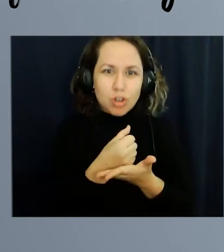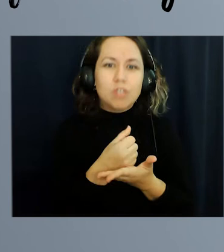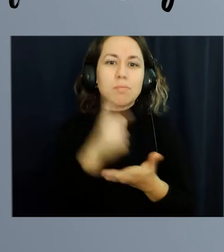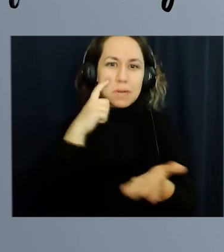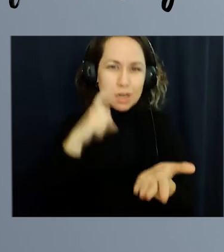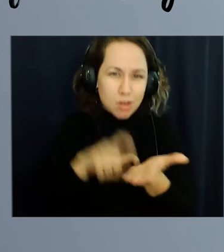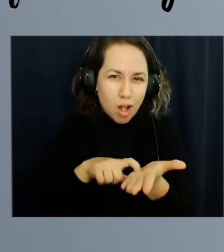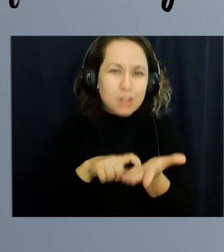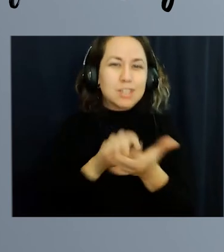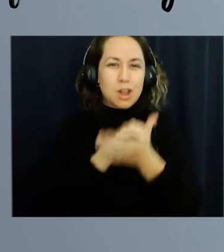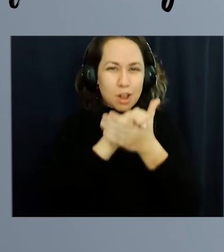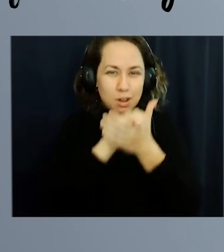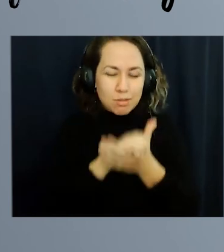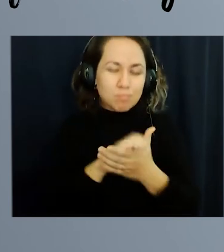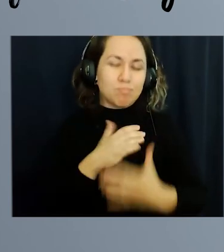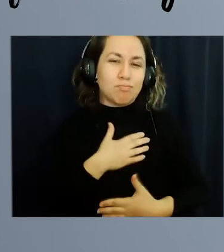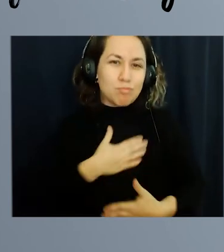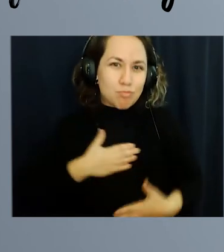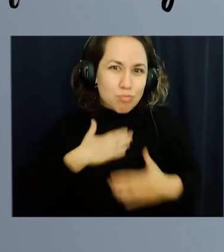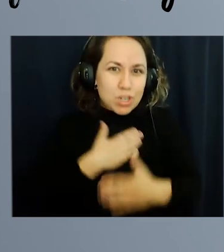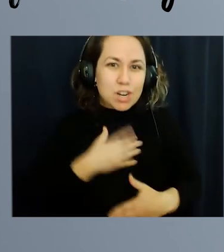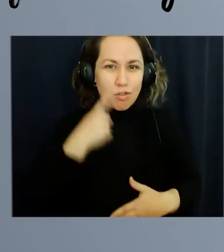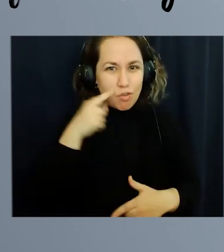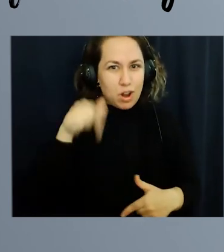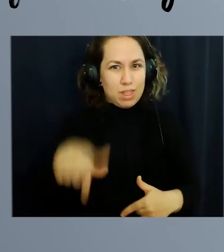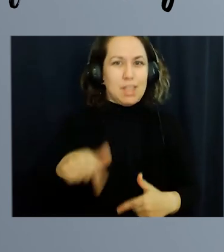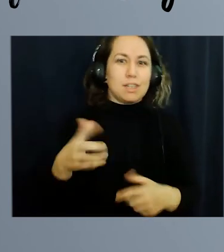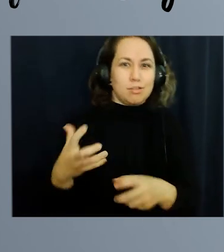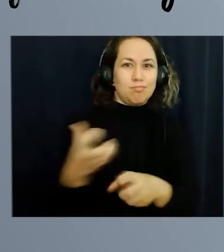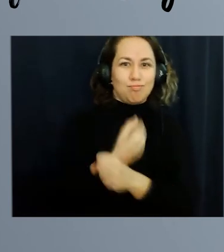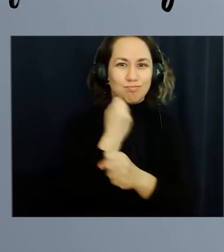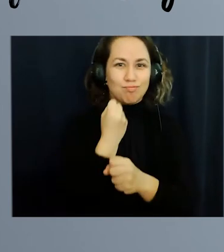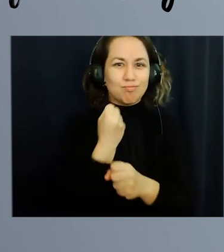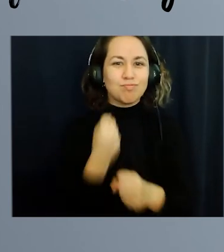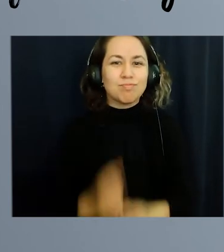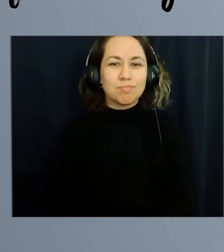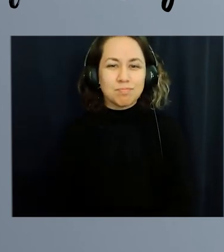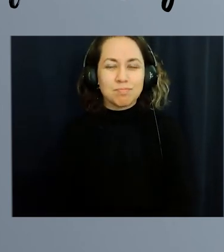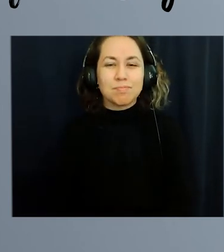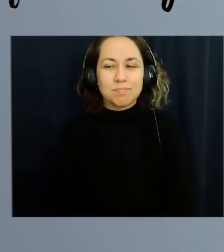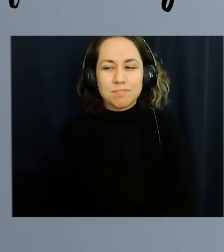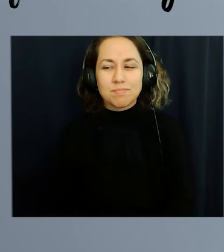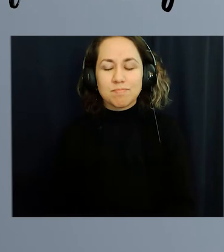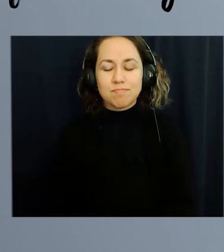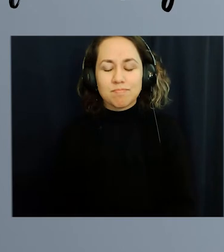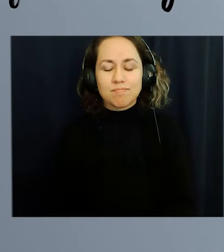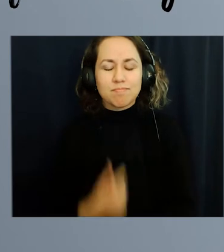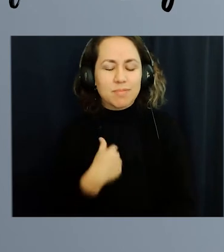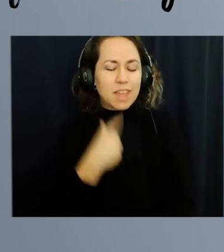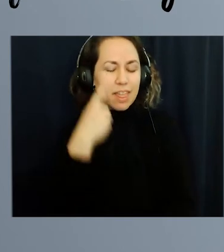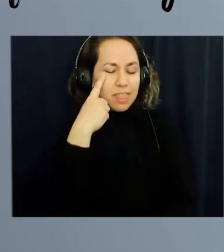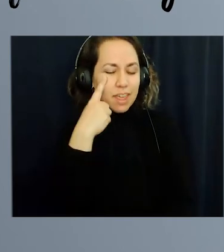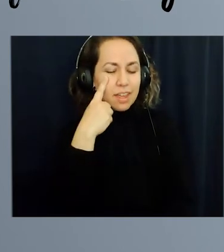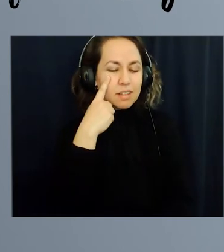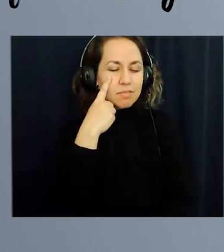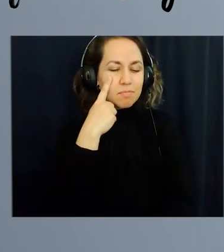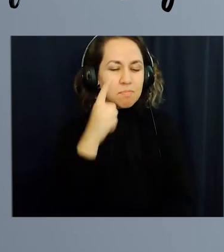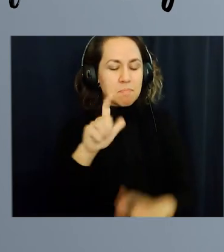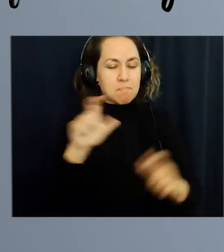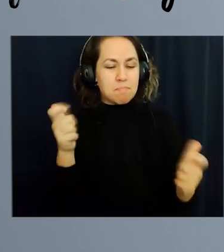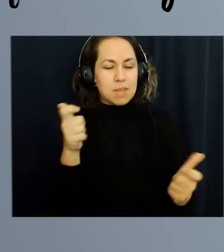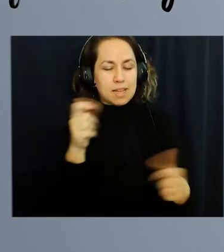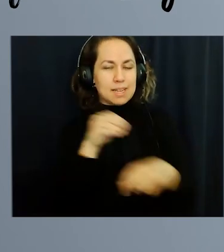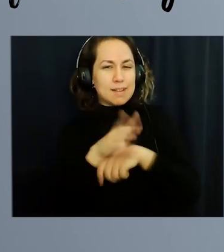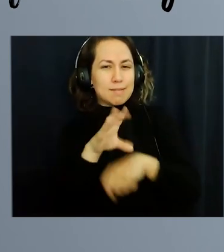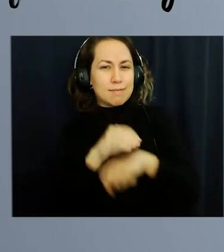es desarrollar y mantener su hambre con vida para crecer, para ampliarse, para intentar cosas